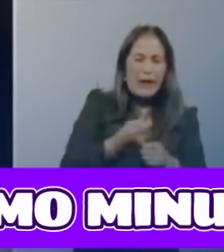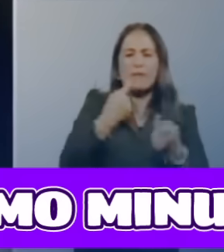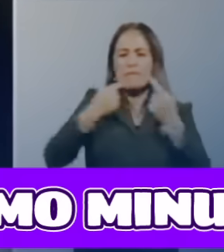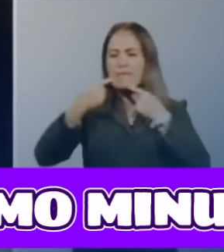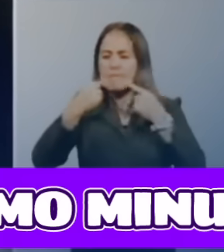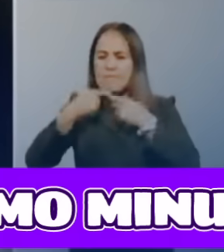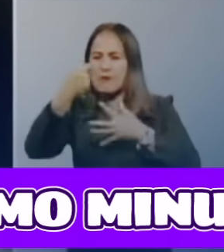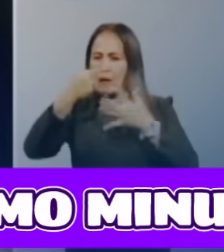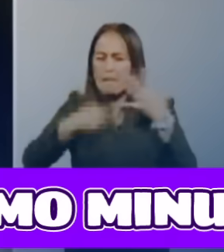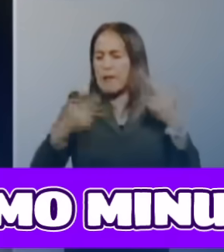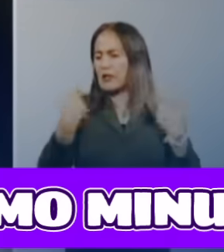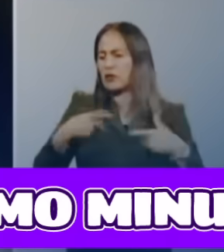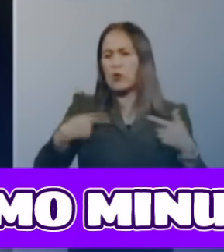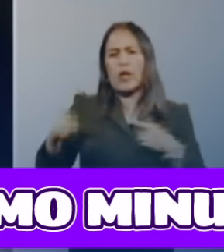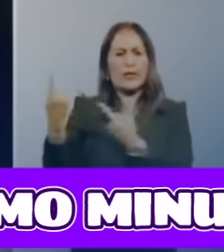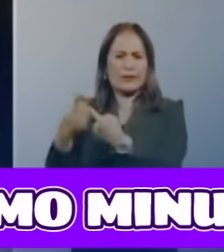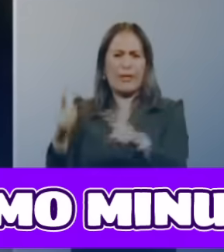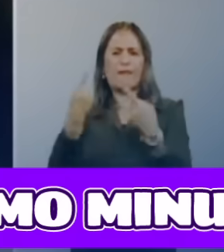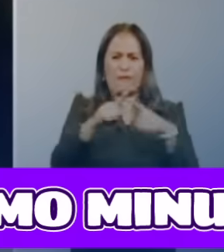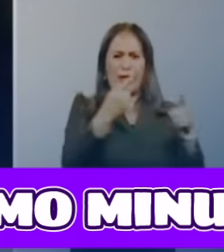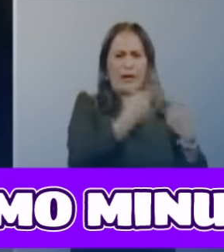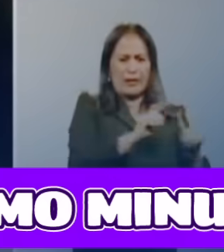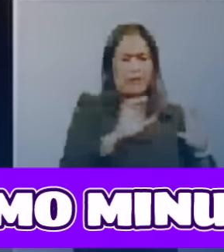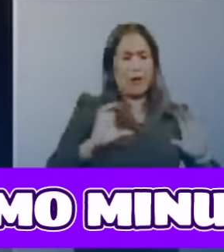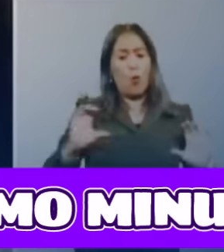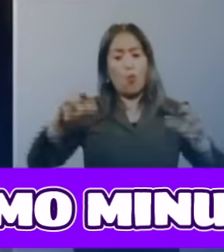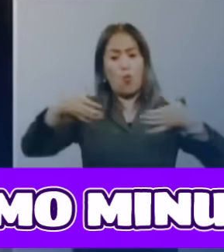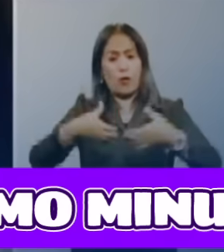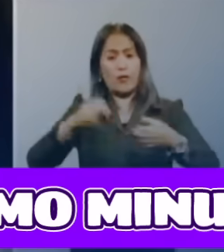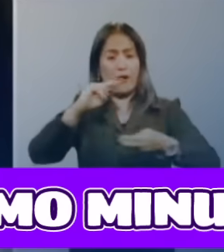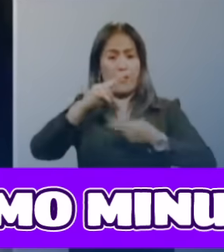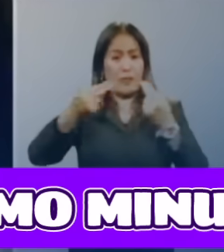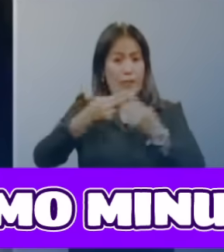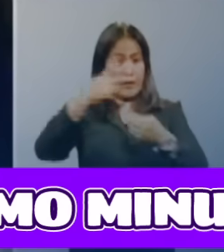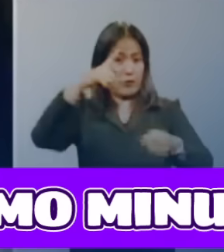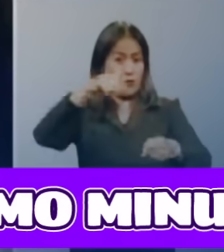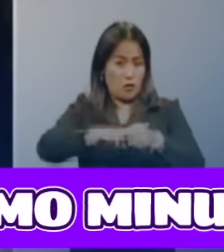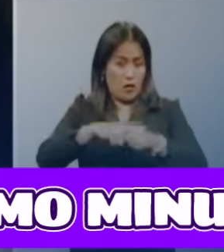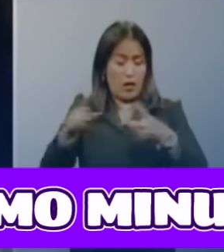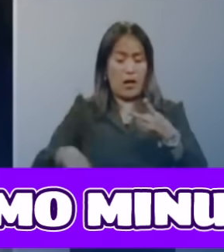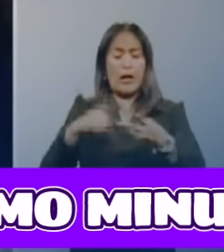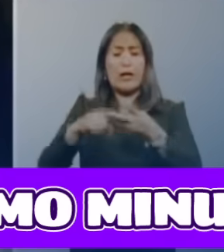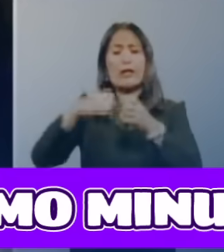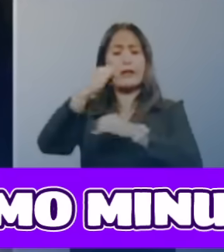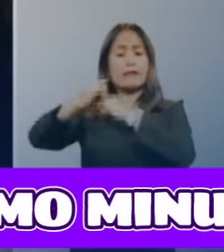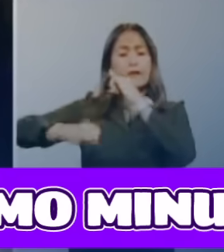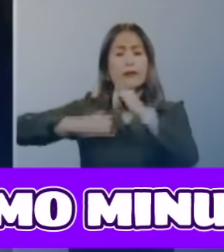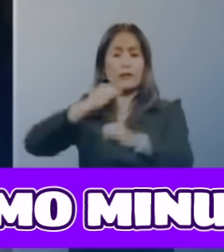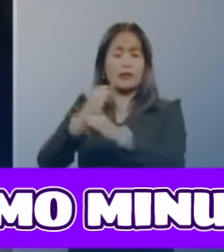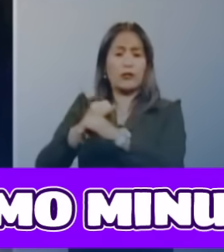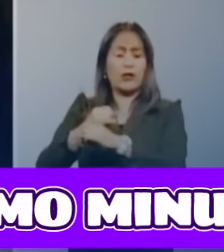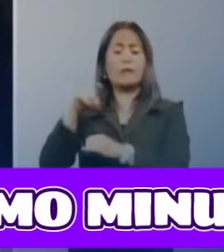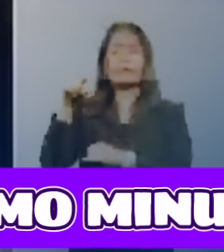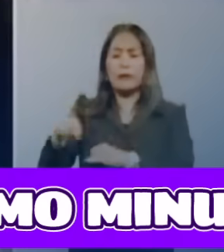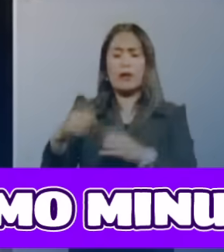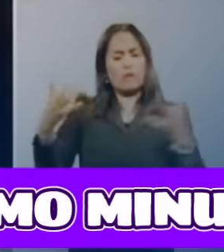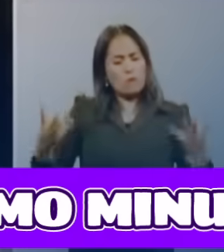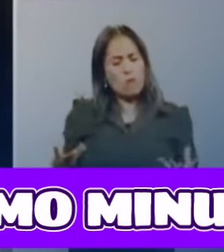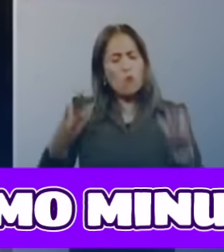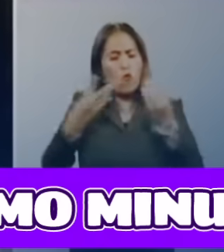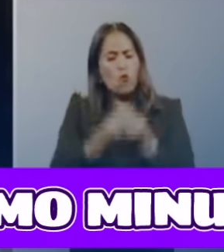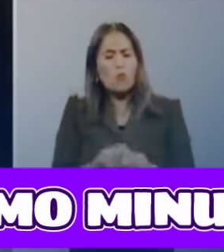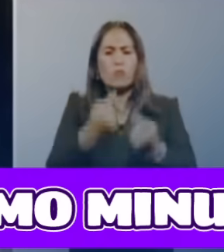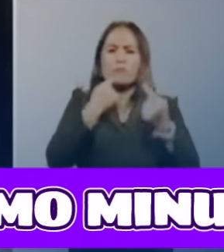diversos actores de la comunidad nacional e internacional